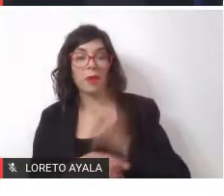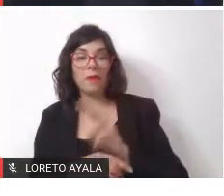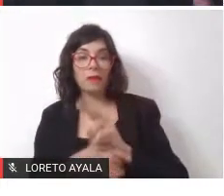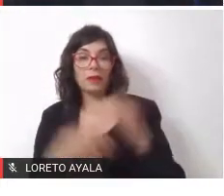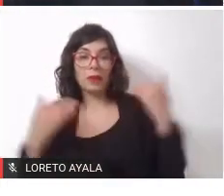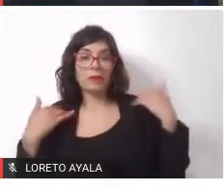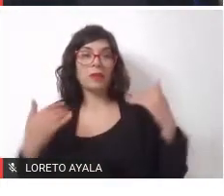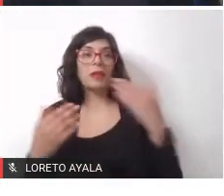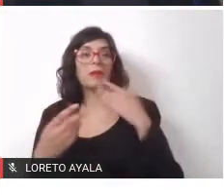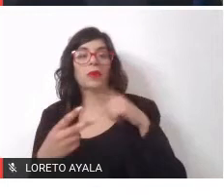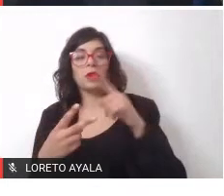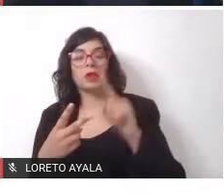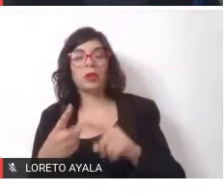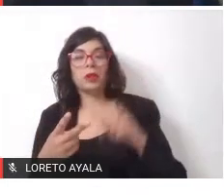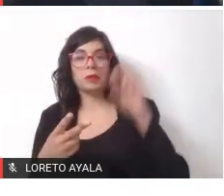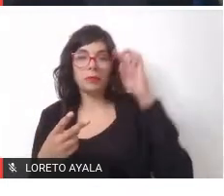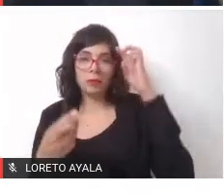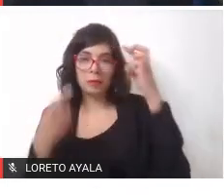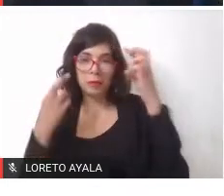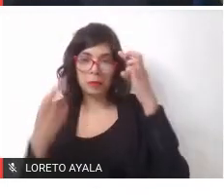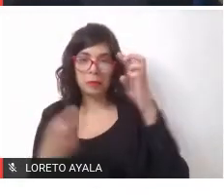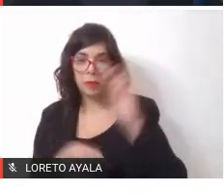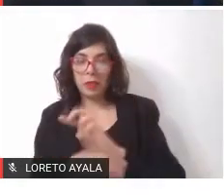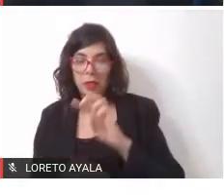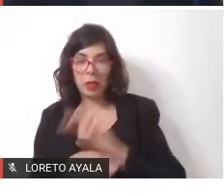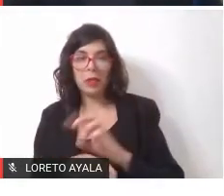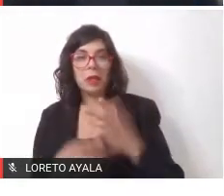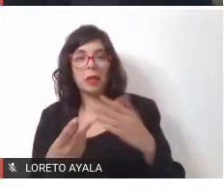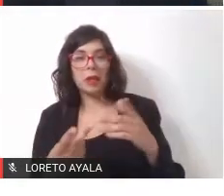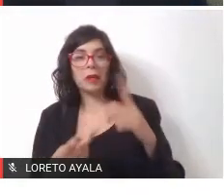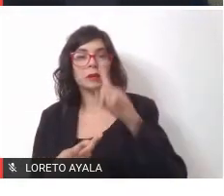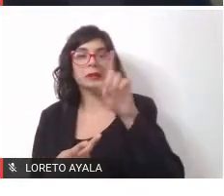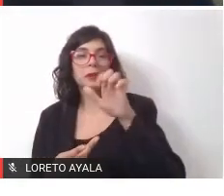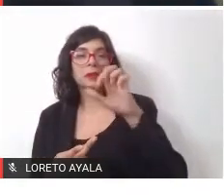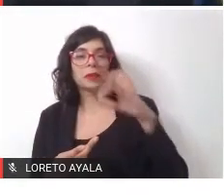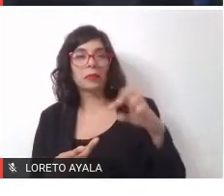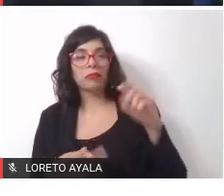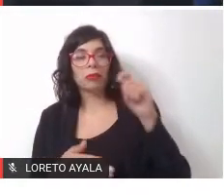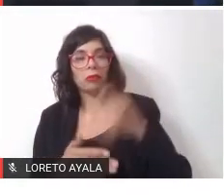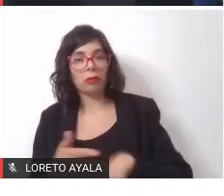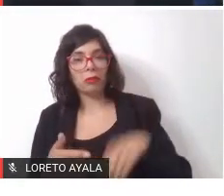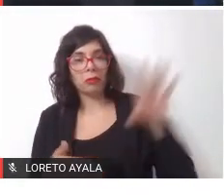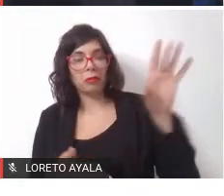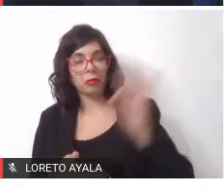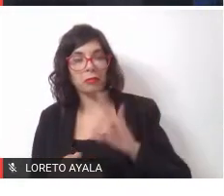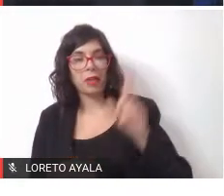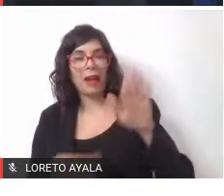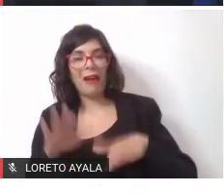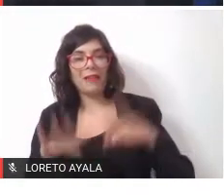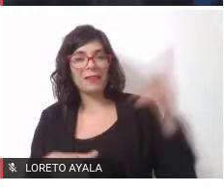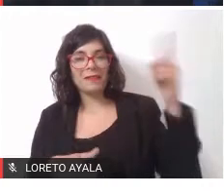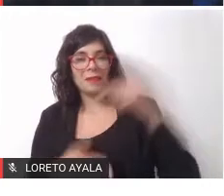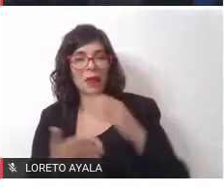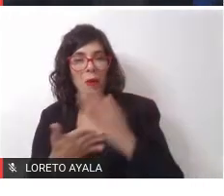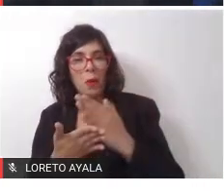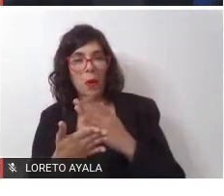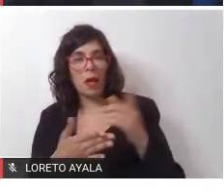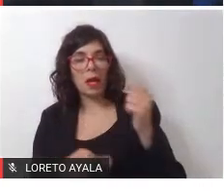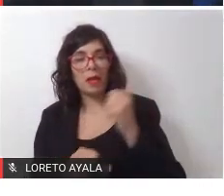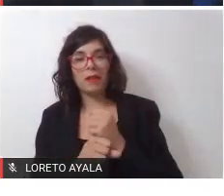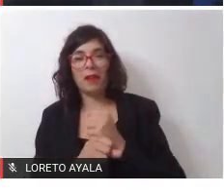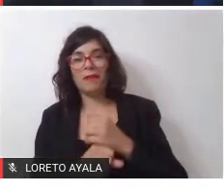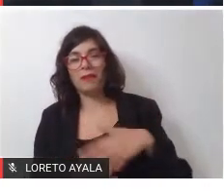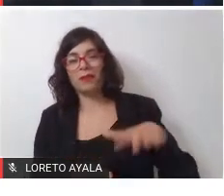me mandaron una psicopedagoga que está contratada por CEP y que llega algunas veces a mi escuela a trabajar con algunos alumnos con necesidades